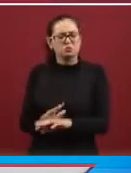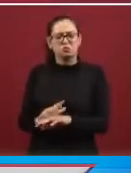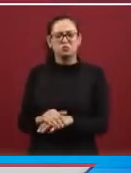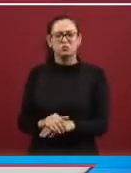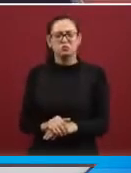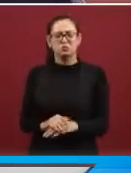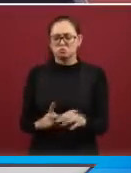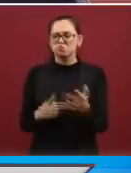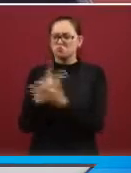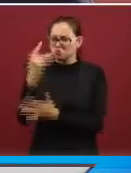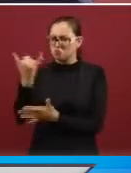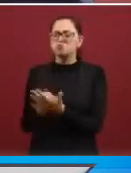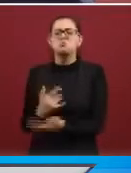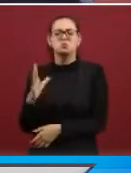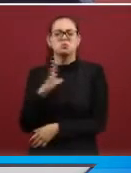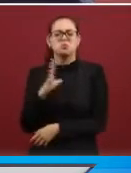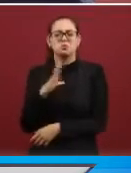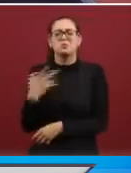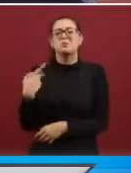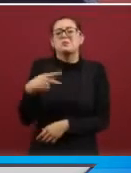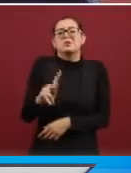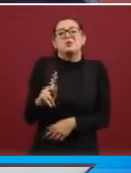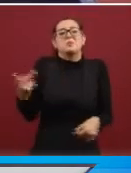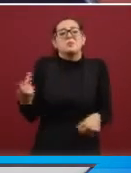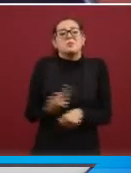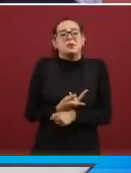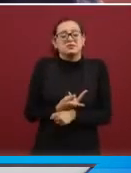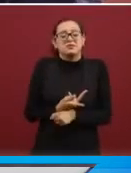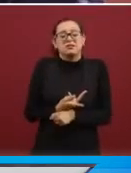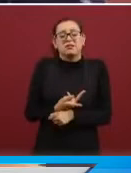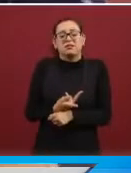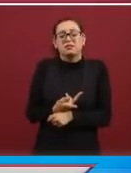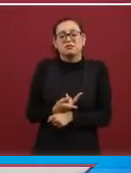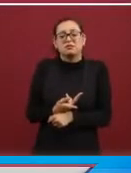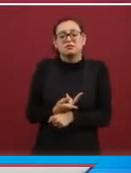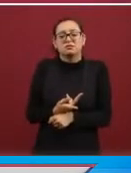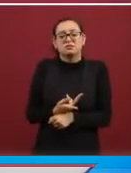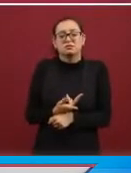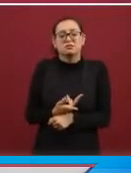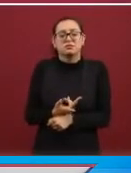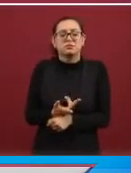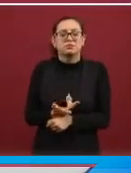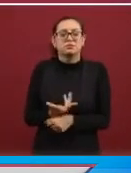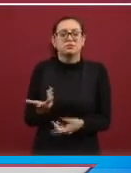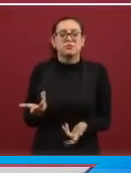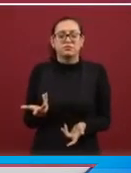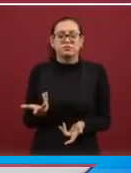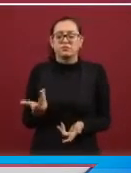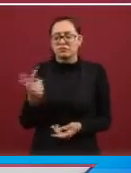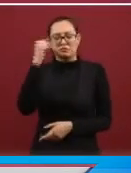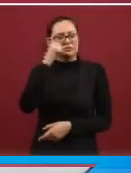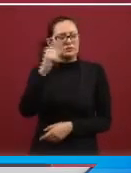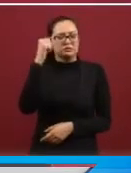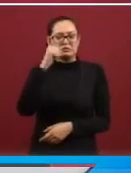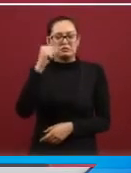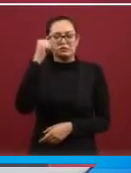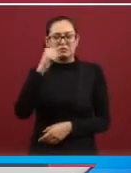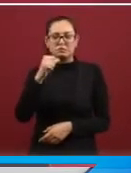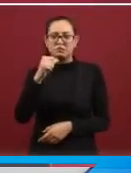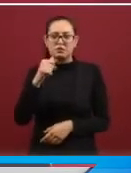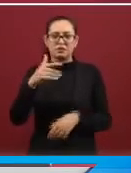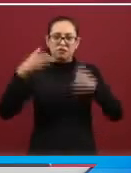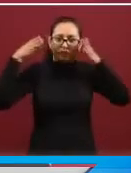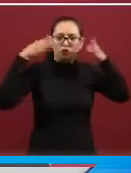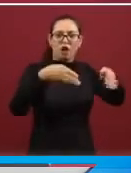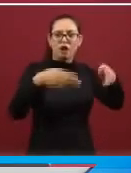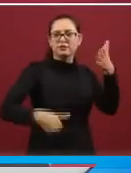del ramo. A diferencia de la estrategia comercial, el gobierno iniciará la instalación de servicios de telecomunicaciones en centros urbanos y se iniciará ocupando